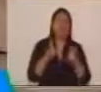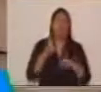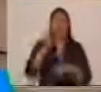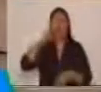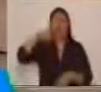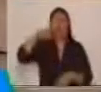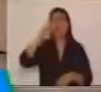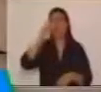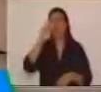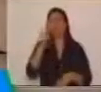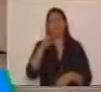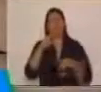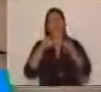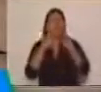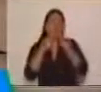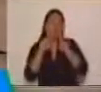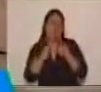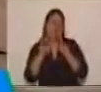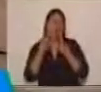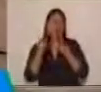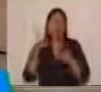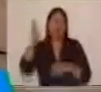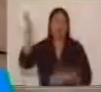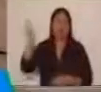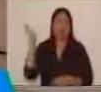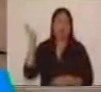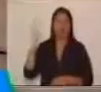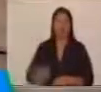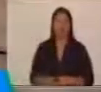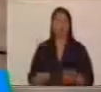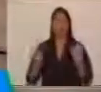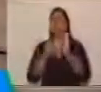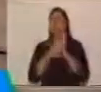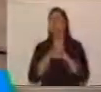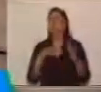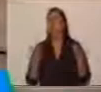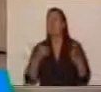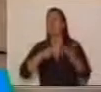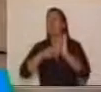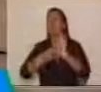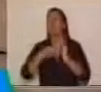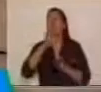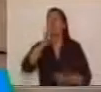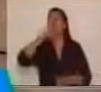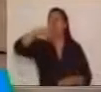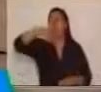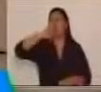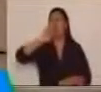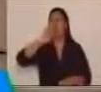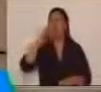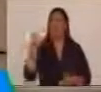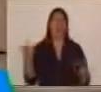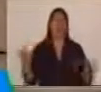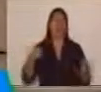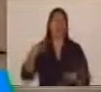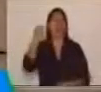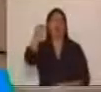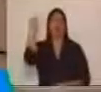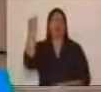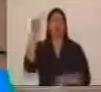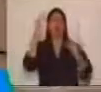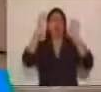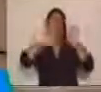lírico. Si usted determina, por ejemplo, la palabra ópera, profesor, pero la ópera, yo lo primero que me imagino, pues son